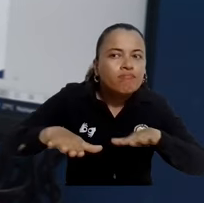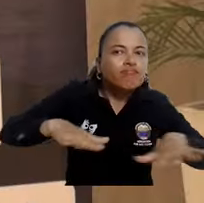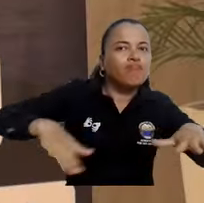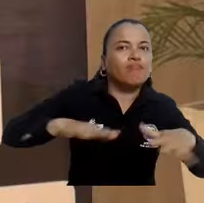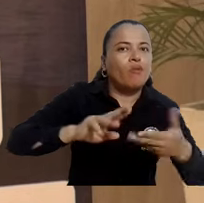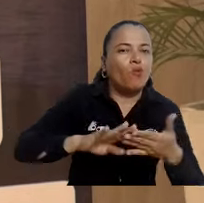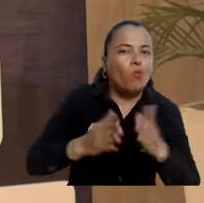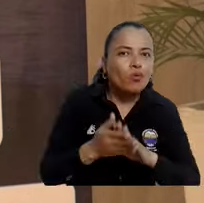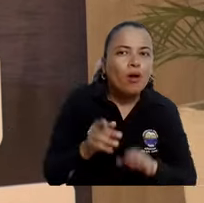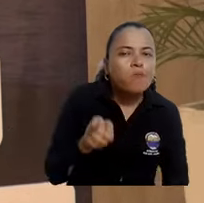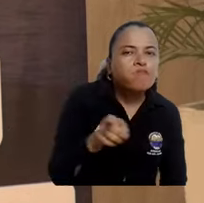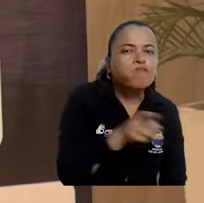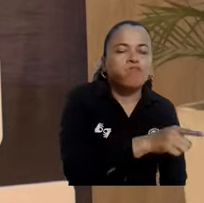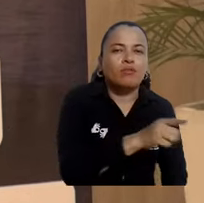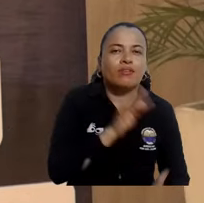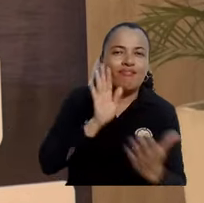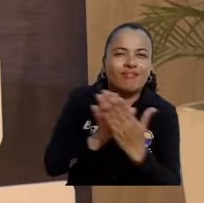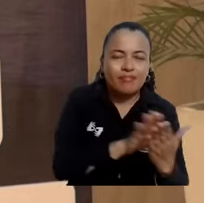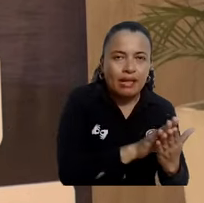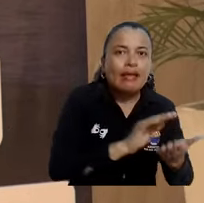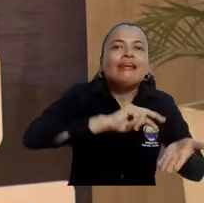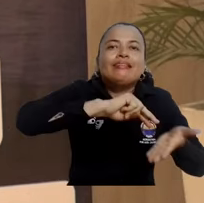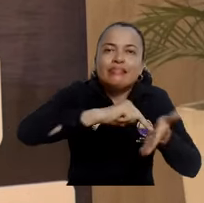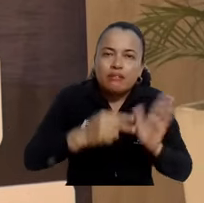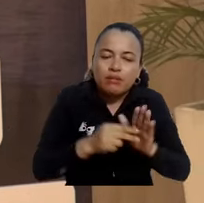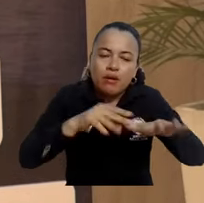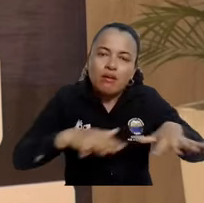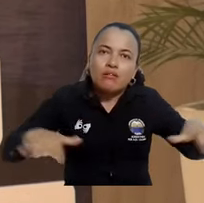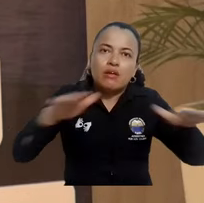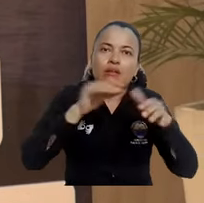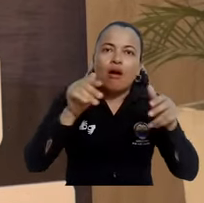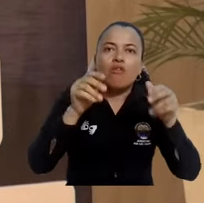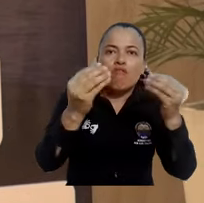comunidades. Entonces es un escenario de